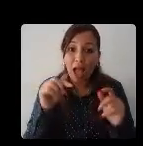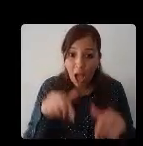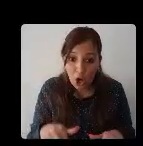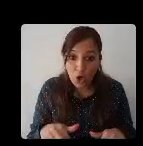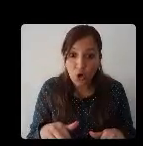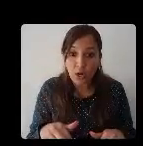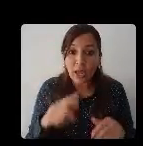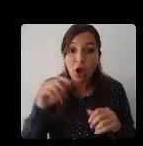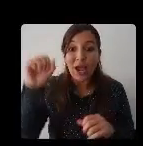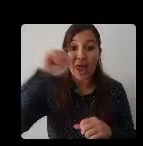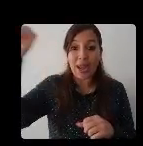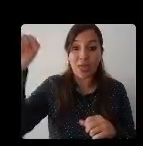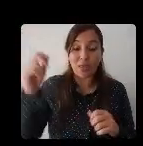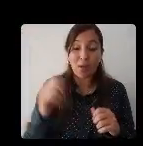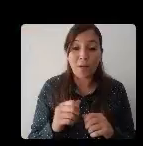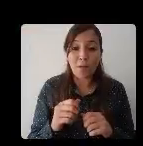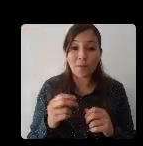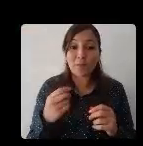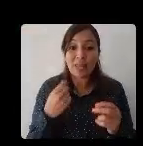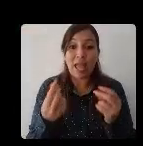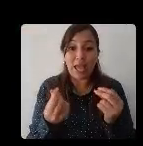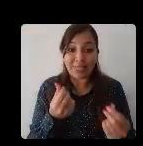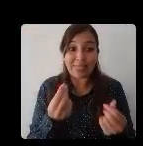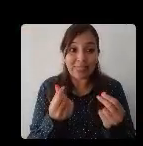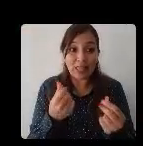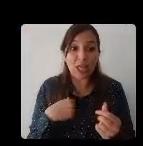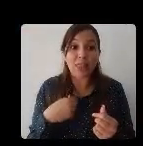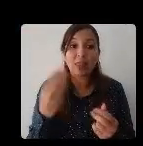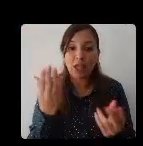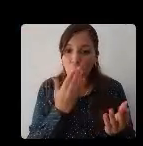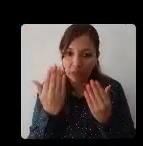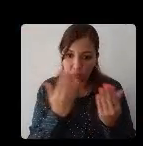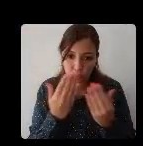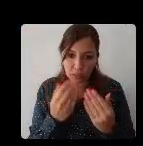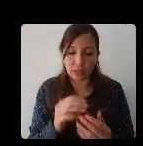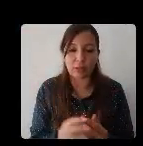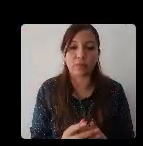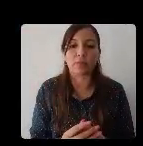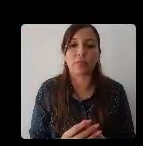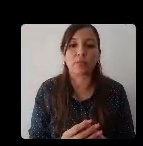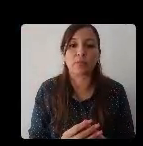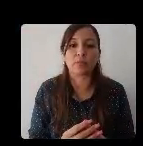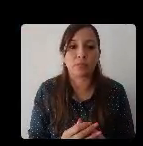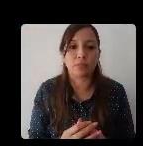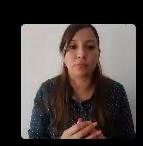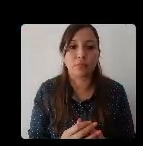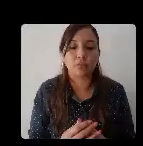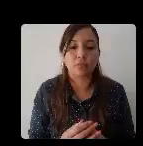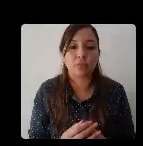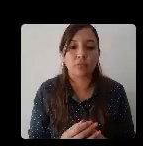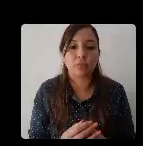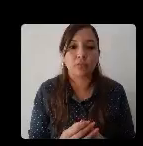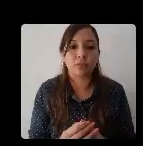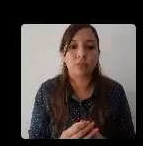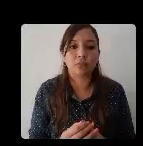turismo, podíamos mejorar nuestra calidad de vida de nuestra familia, ¿no? Y así de repente inspirar que nuestros hijos puedan ser profesionales, ¿no? Si nosotros